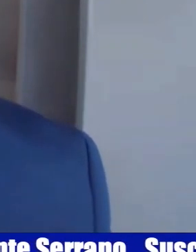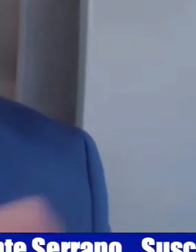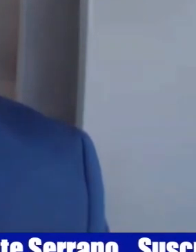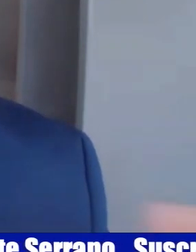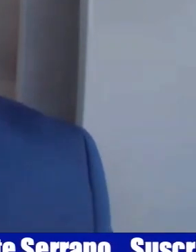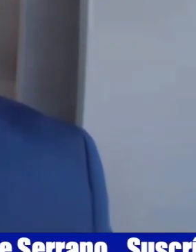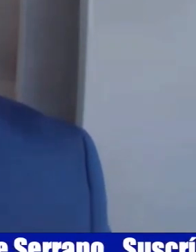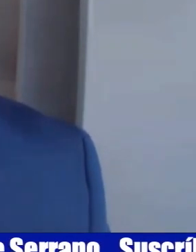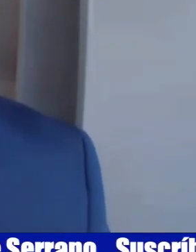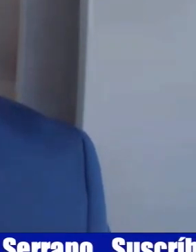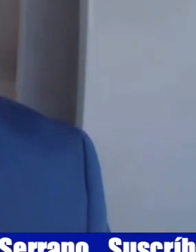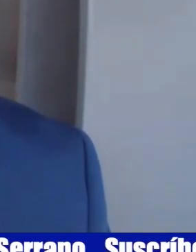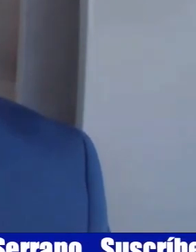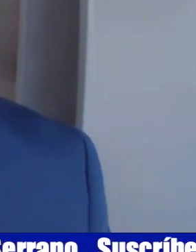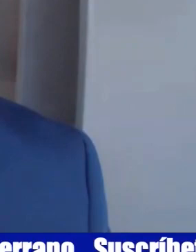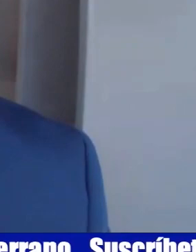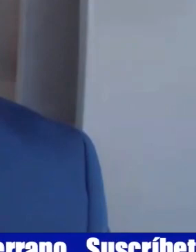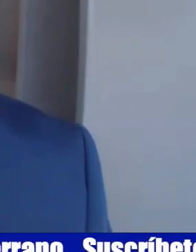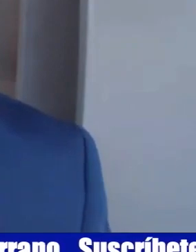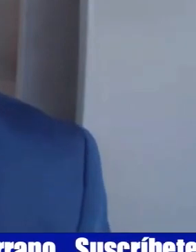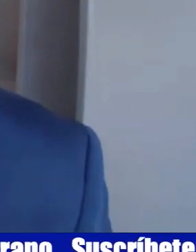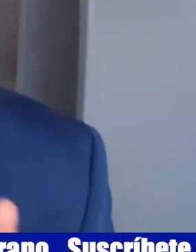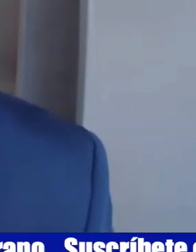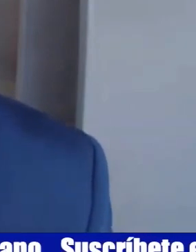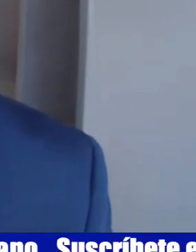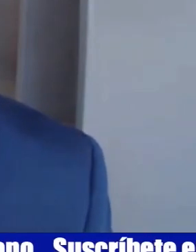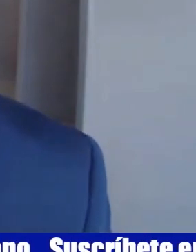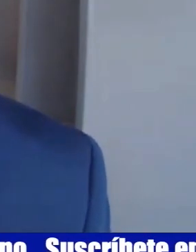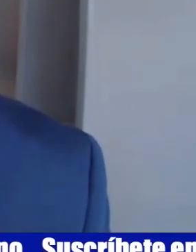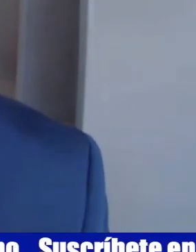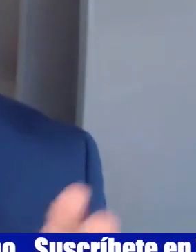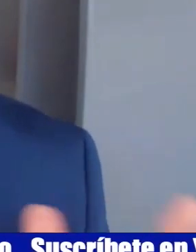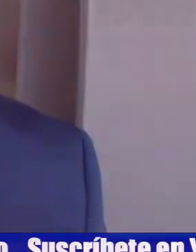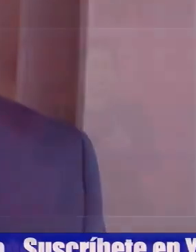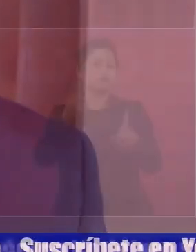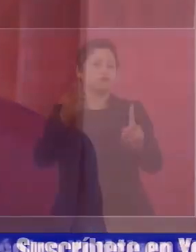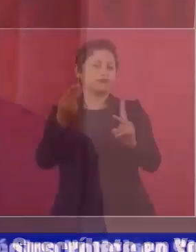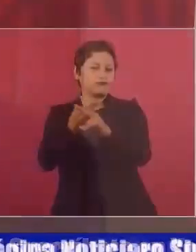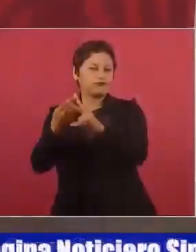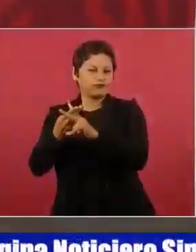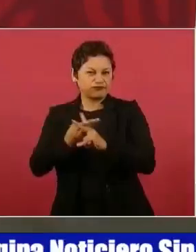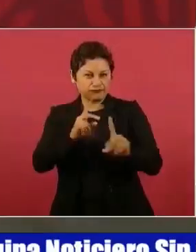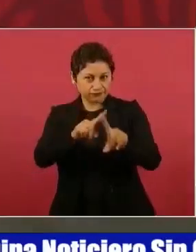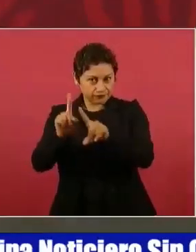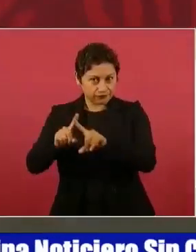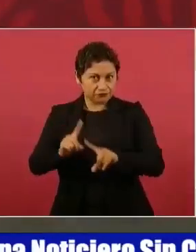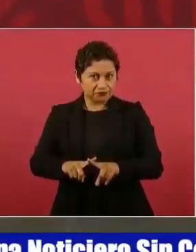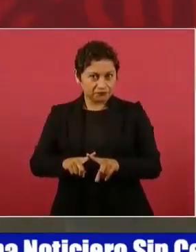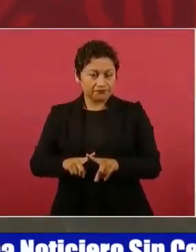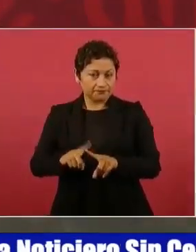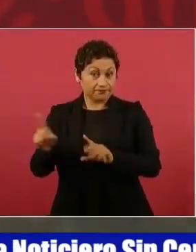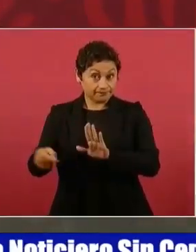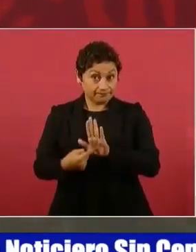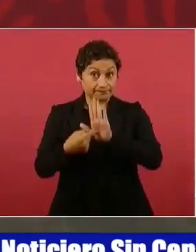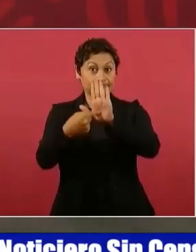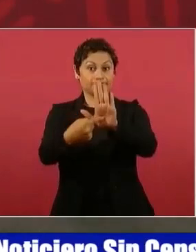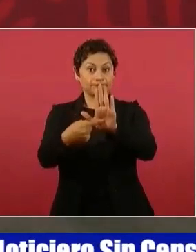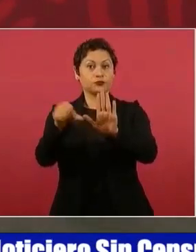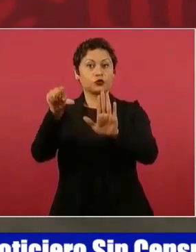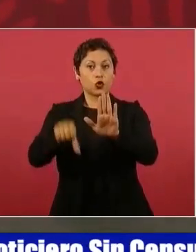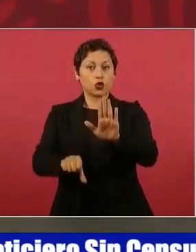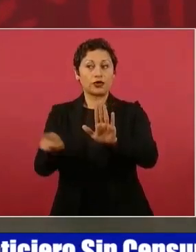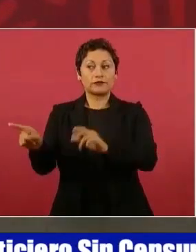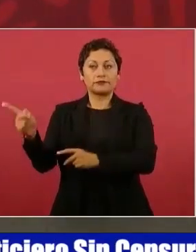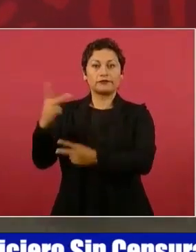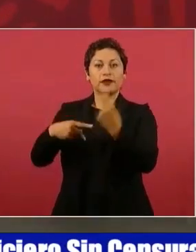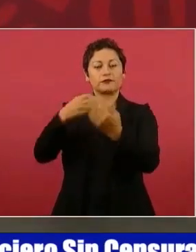Obrador no llegara a la presidencia. ¿Y por qué el miedo, Vicente? ¿Por qué la aprehensión de estos grupos de élite? Sencillo, porque